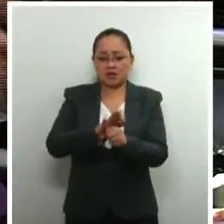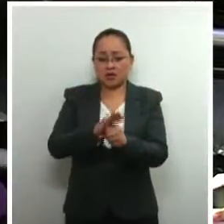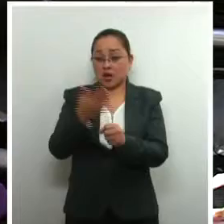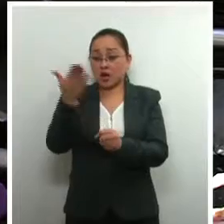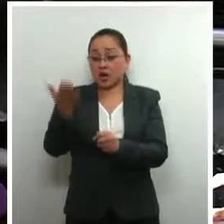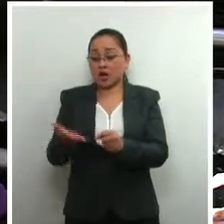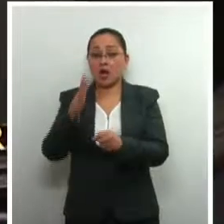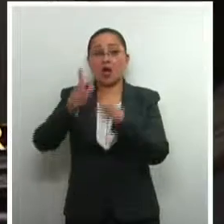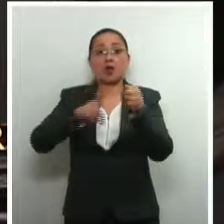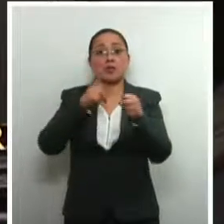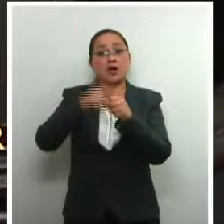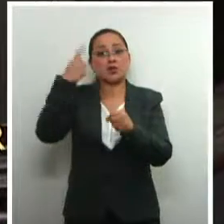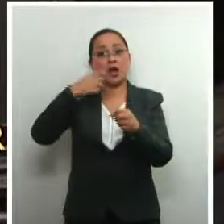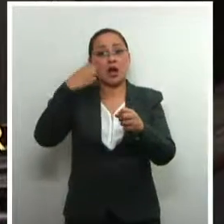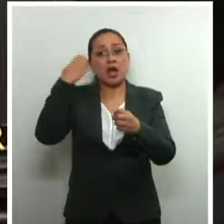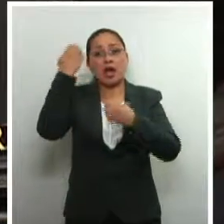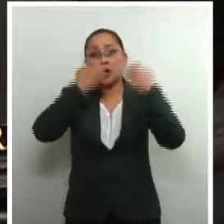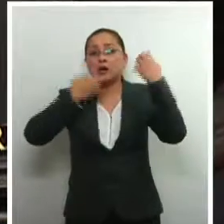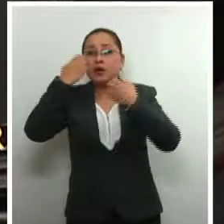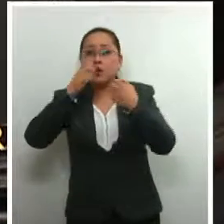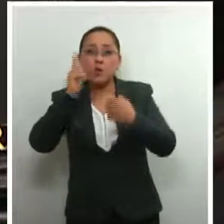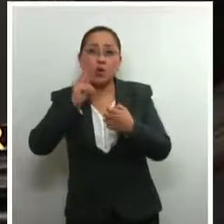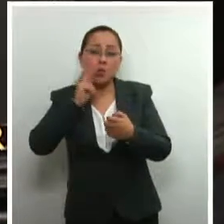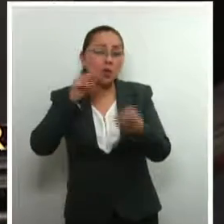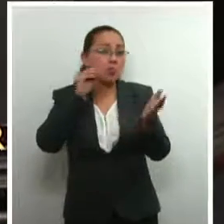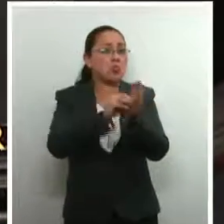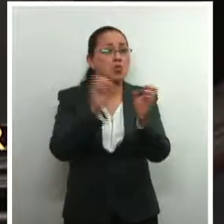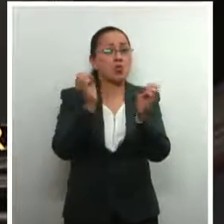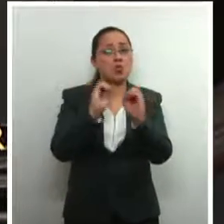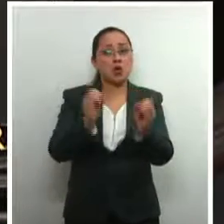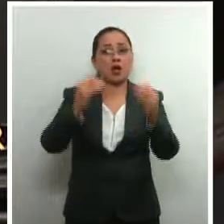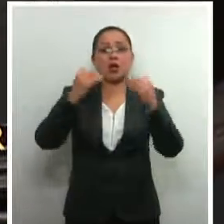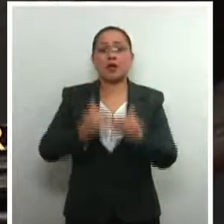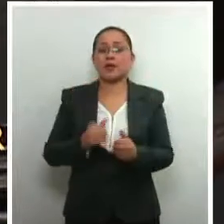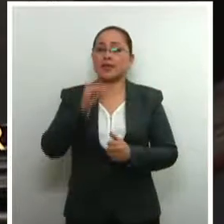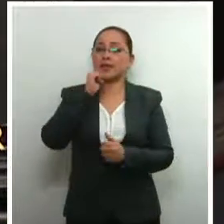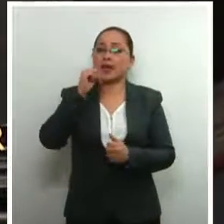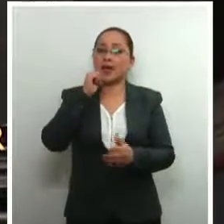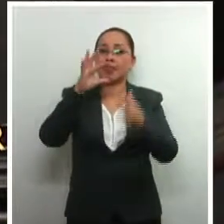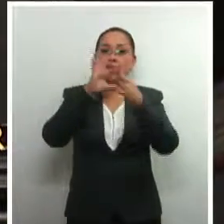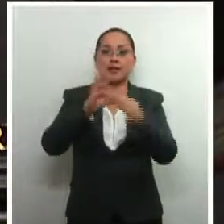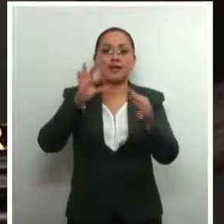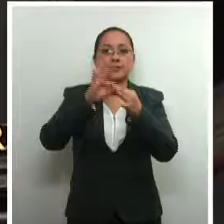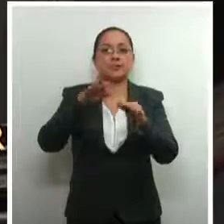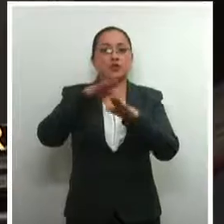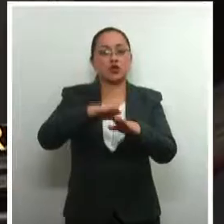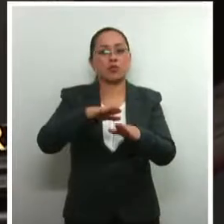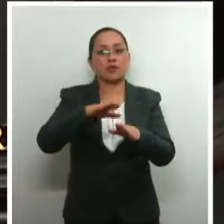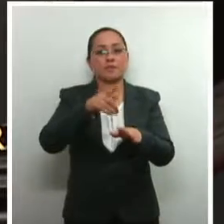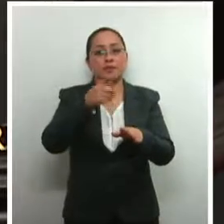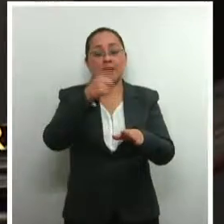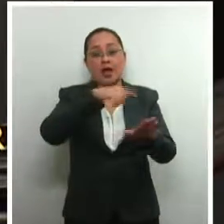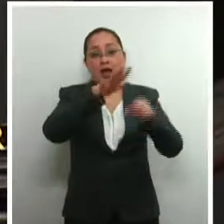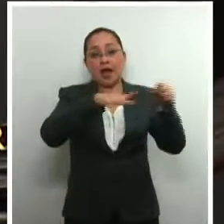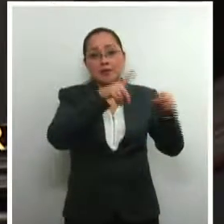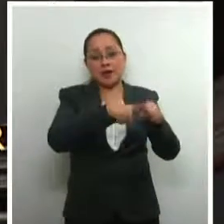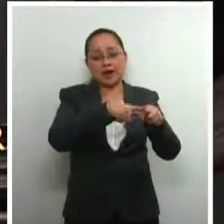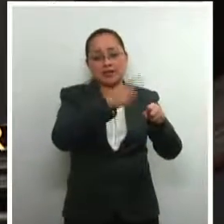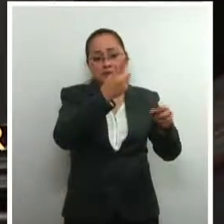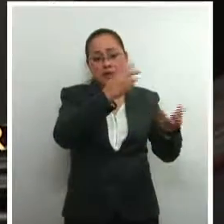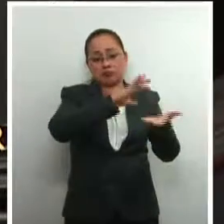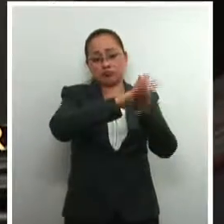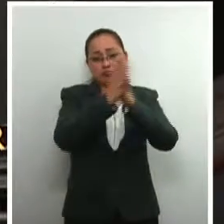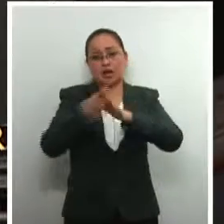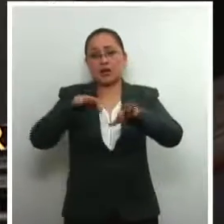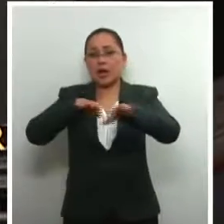tiene que dar a los animales en esos casos, o tampoco se habla de la sobreexplotación que se hace a veces de